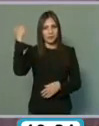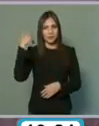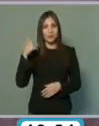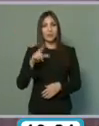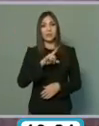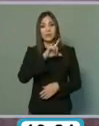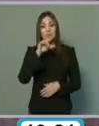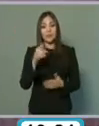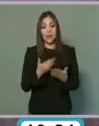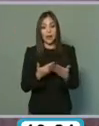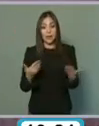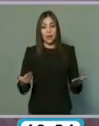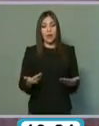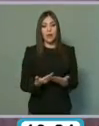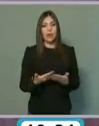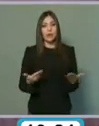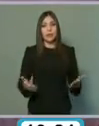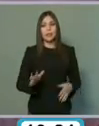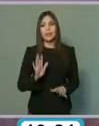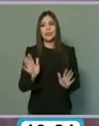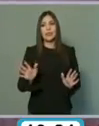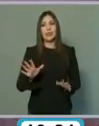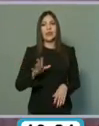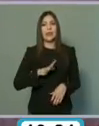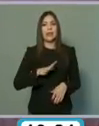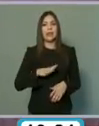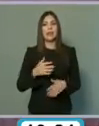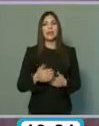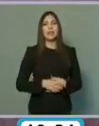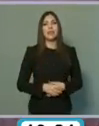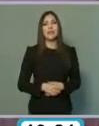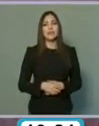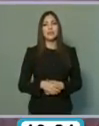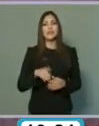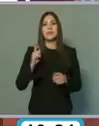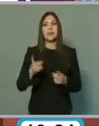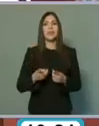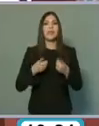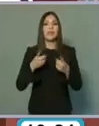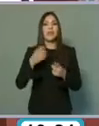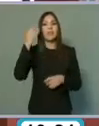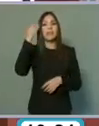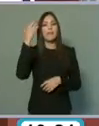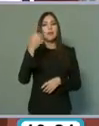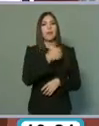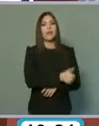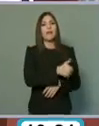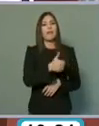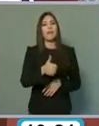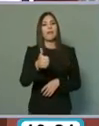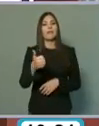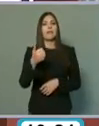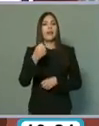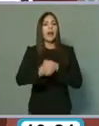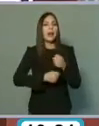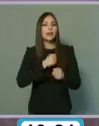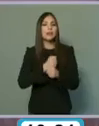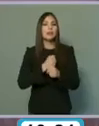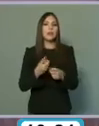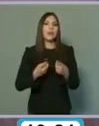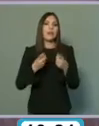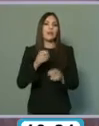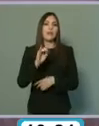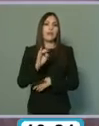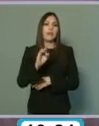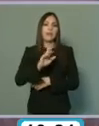a partir de hoy tenemos estos ciclos que nos brinda la FIFA cada muchos años. Tengo el recuerdo